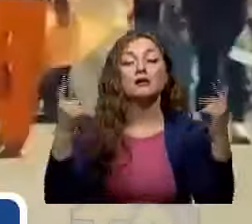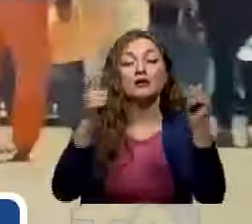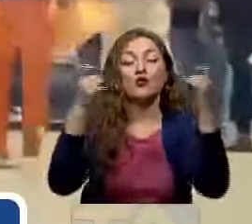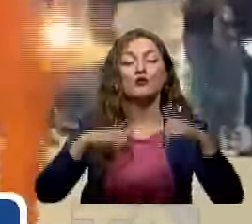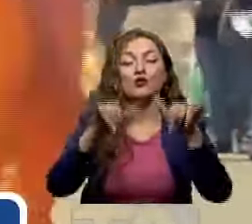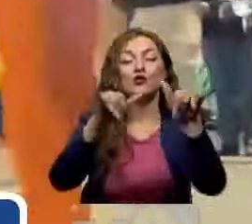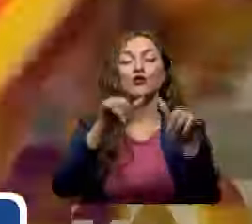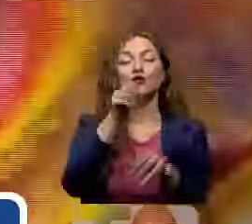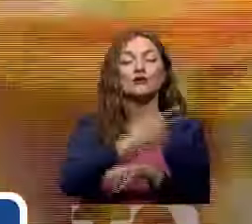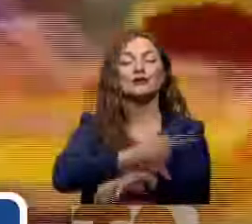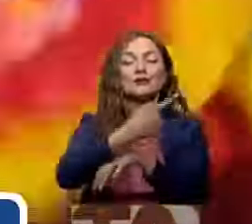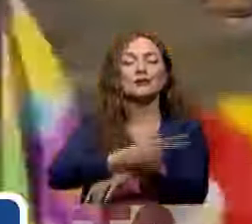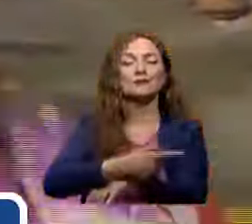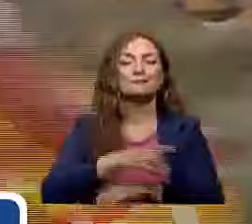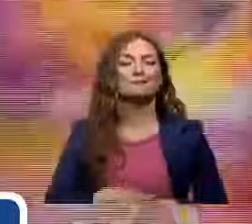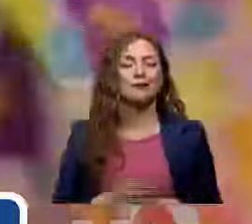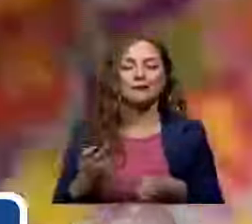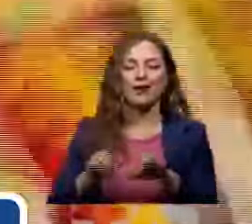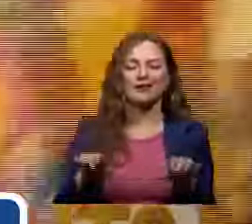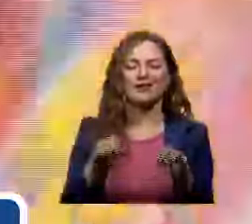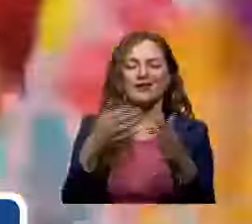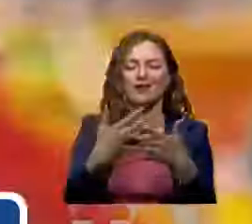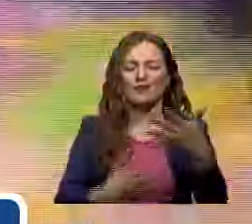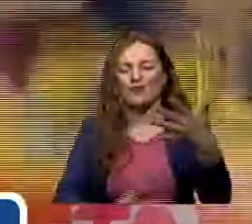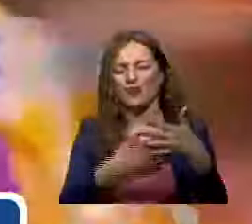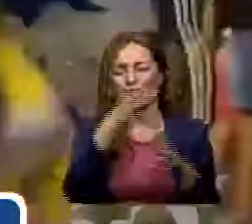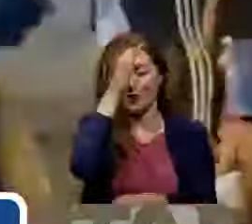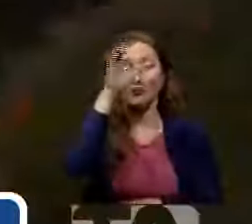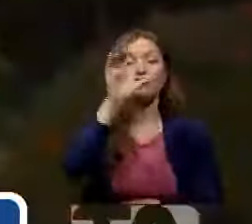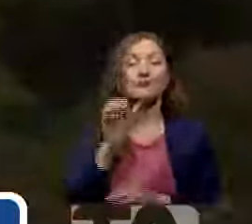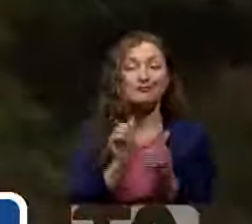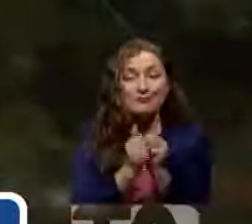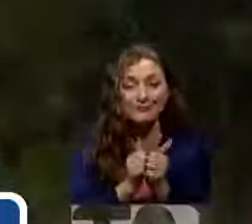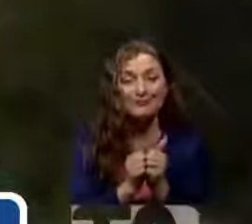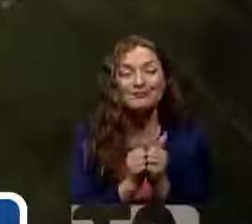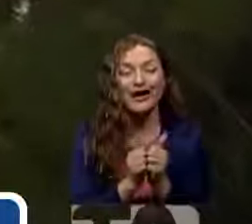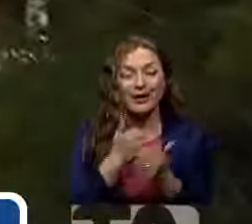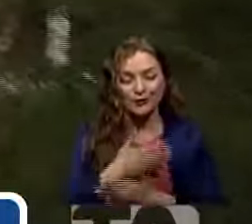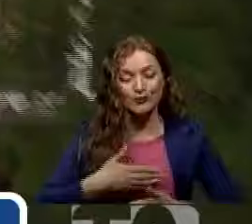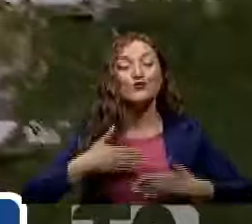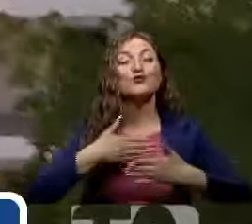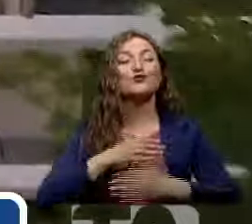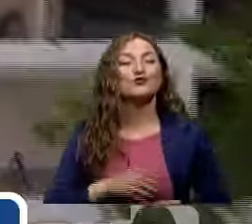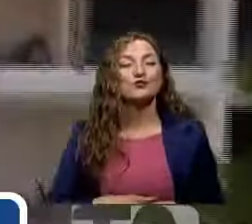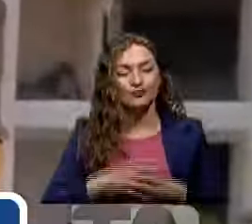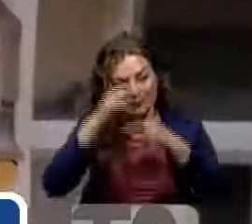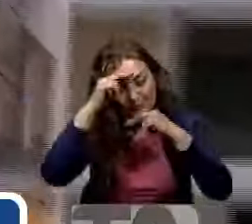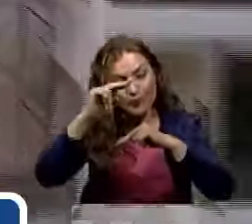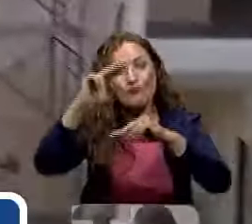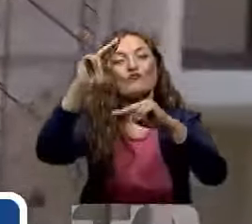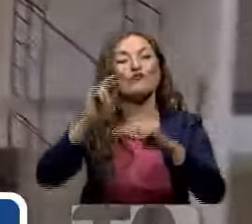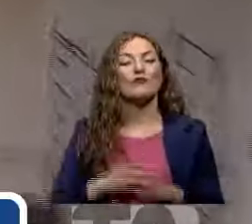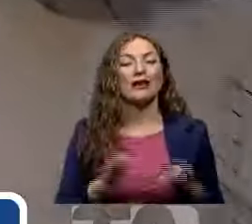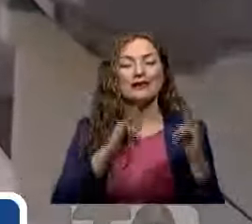en los próximos días con una serie de actividades culturales, deportivas y recreativas, rindiendo homenaje a la